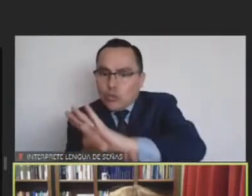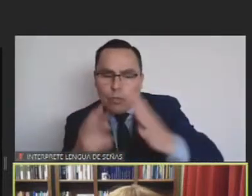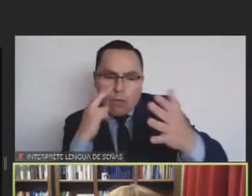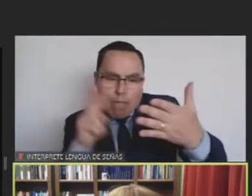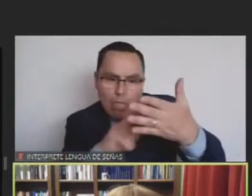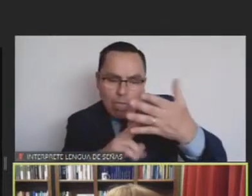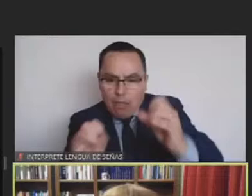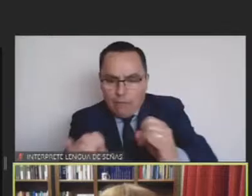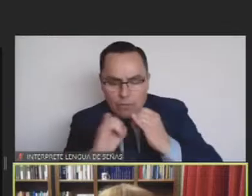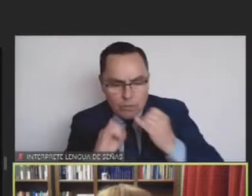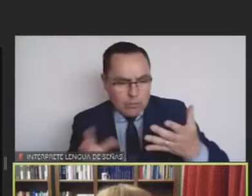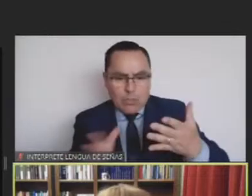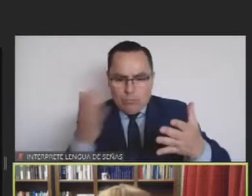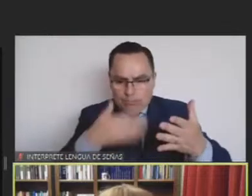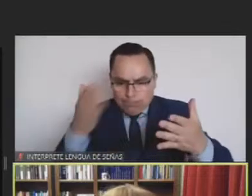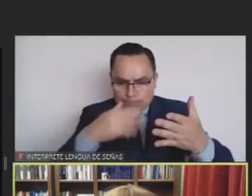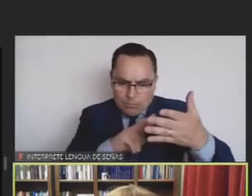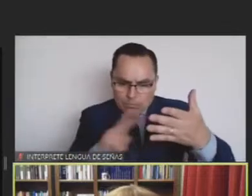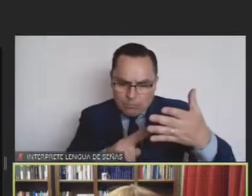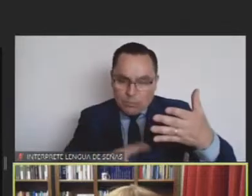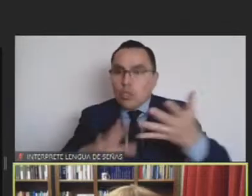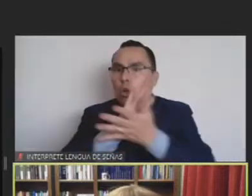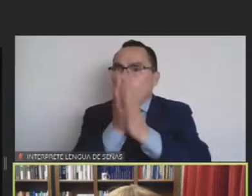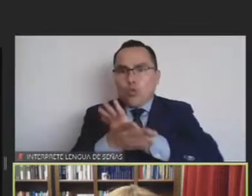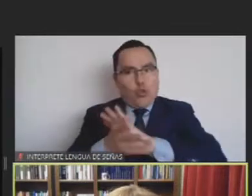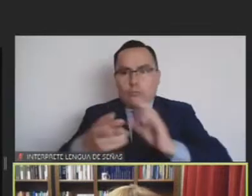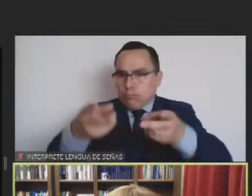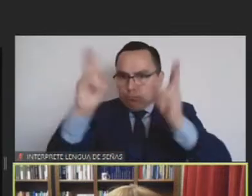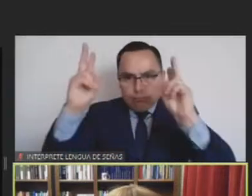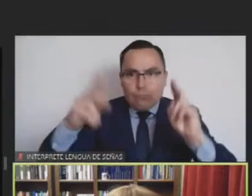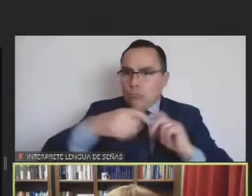es accesible y únicamente limitando el acceso a un sistema